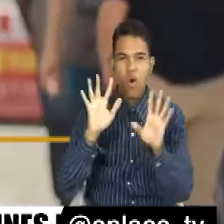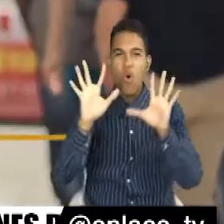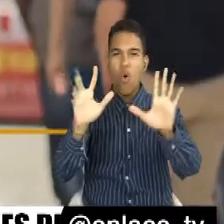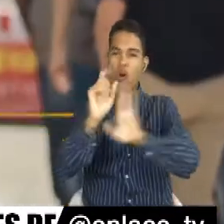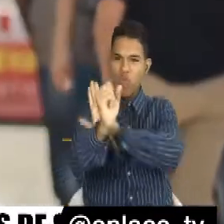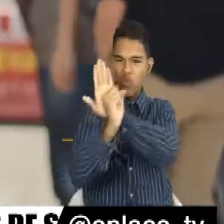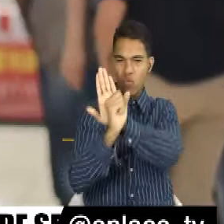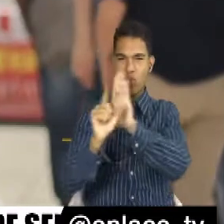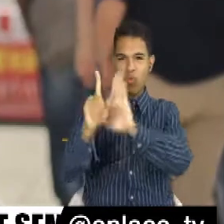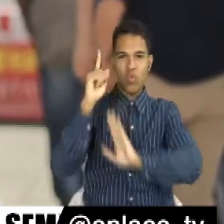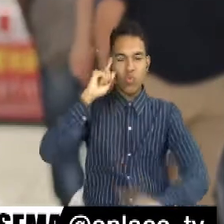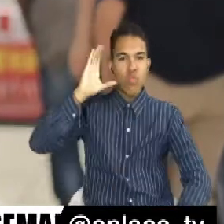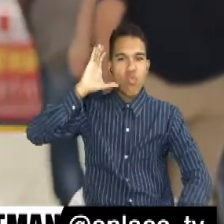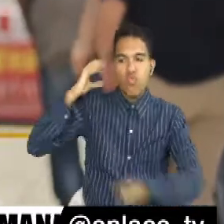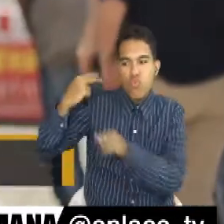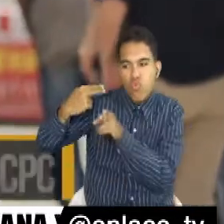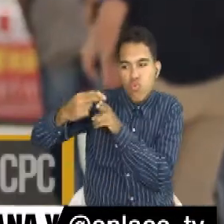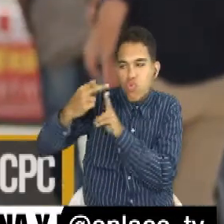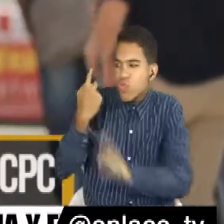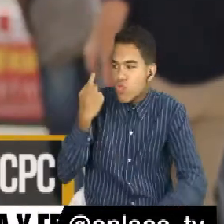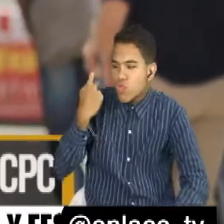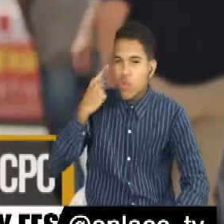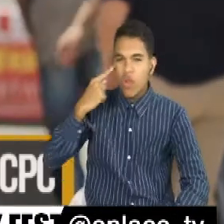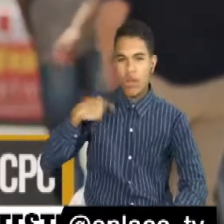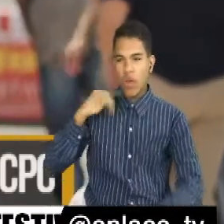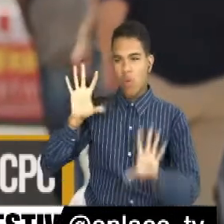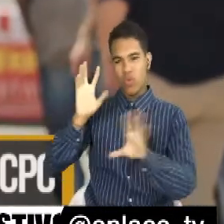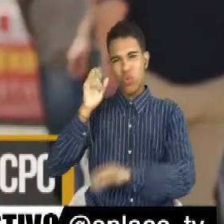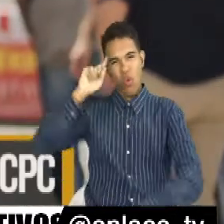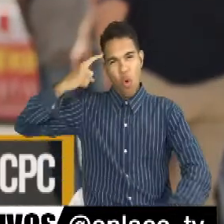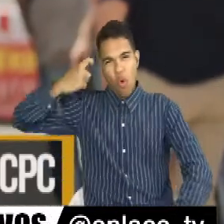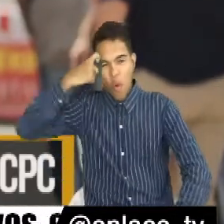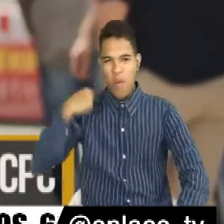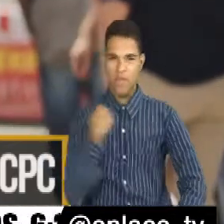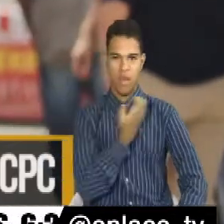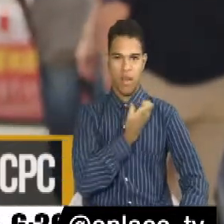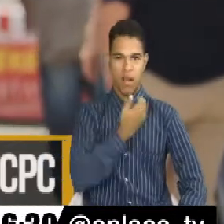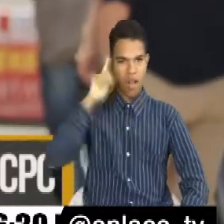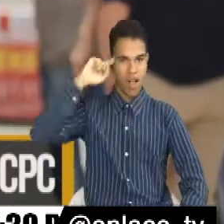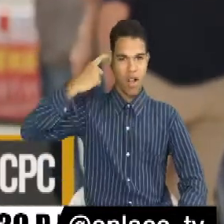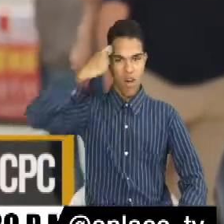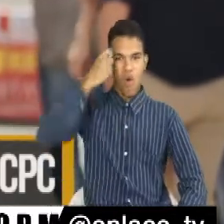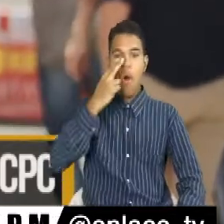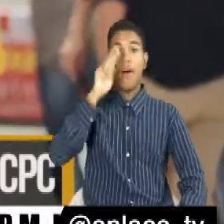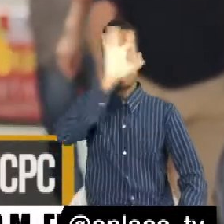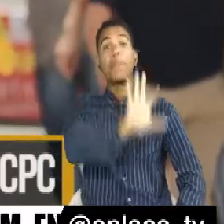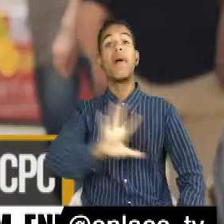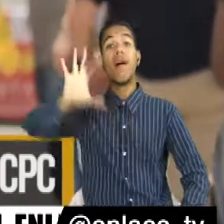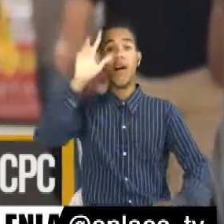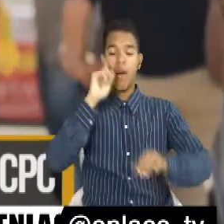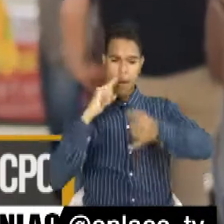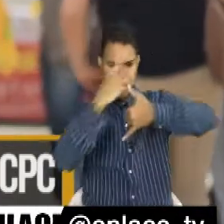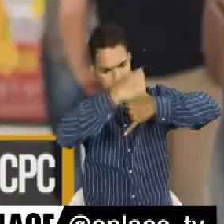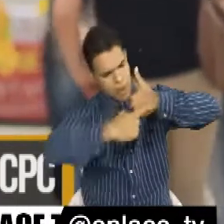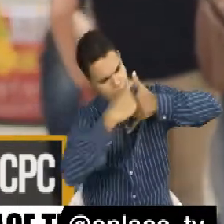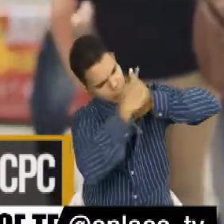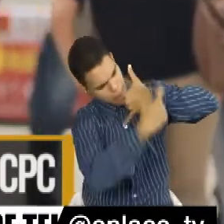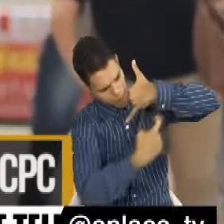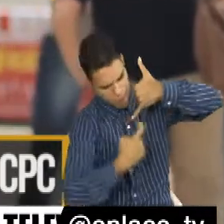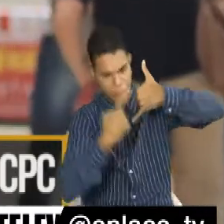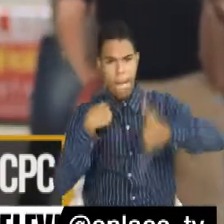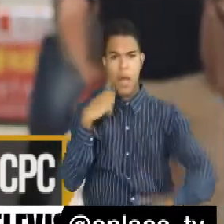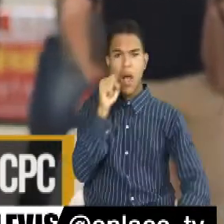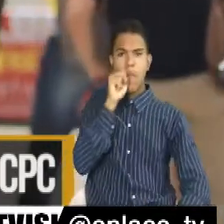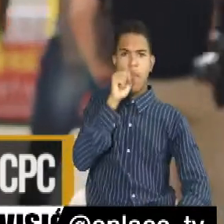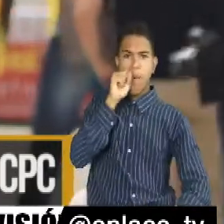en las últimas horas el Ministerio del Interior a todos los alcaldes y gobernadores del país. Pues bien, Barranca Bermeja no fue ajeno y